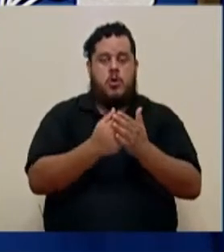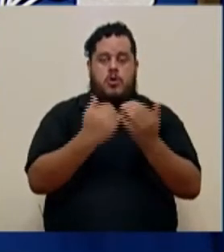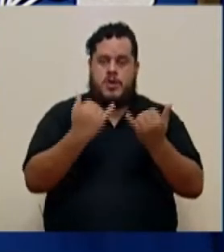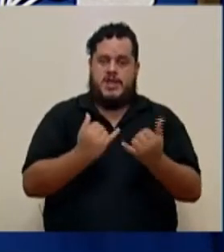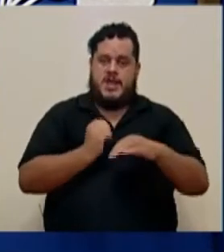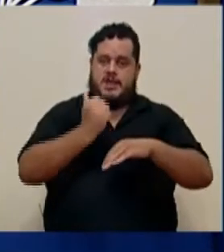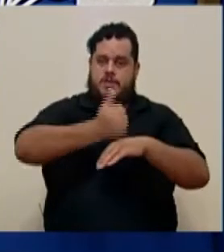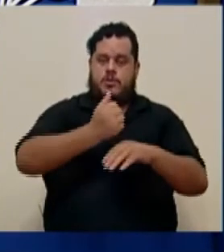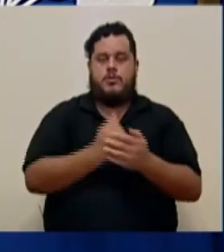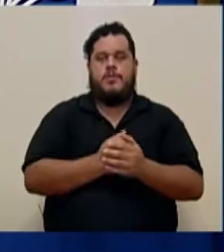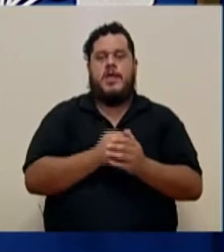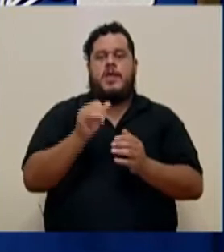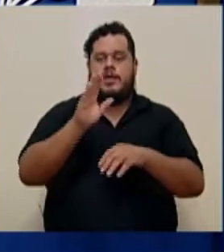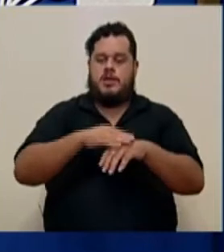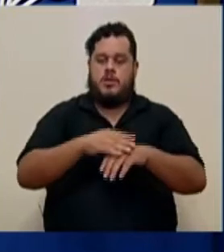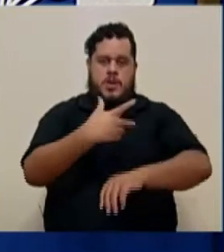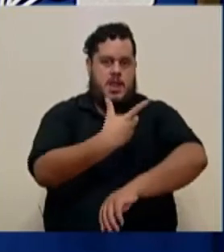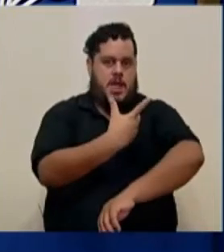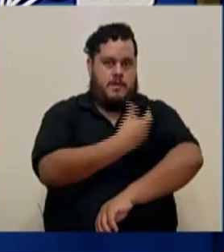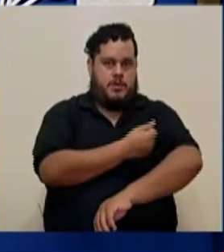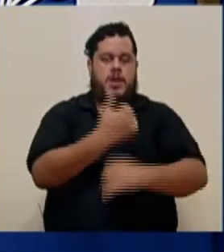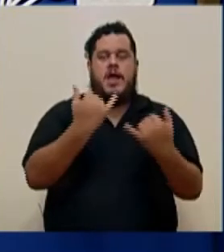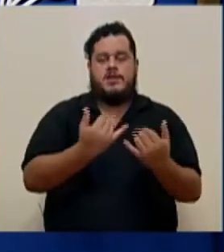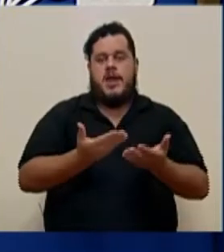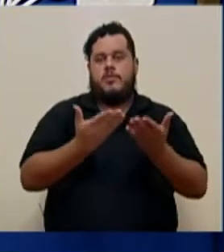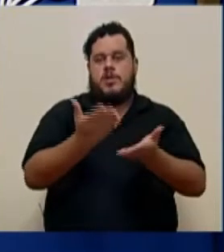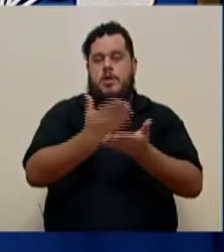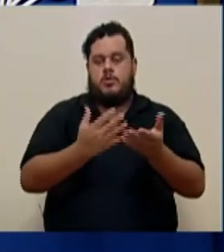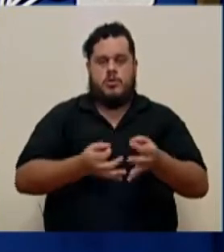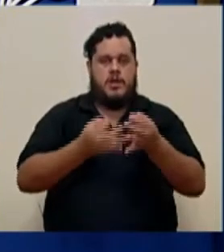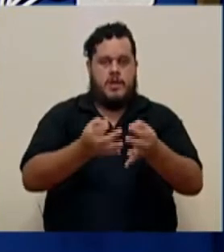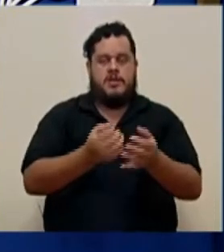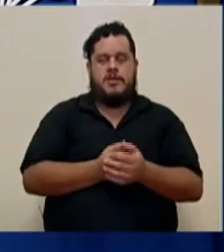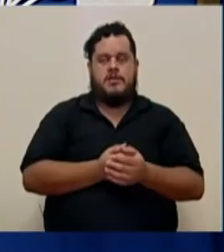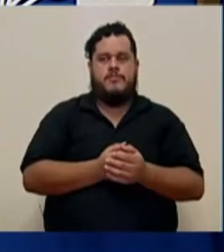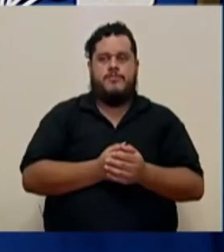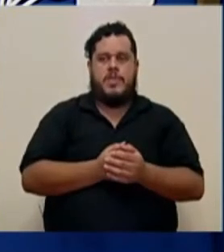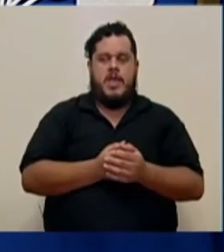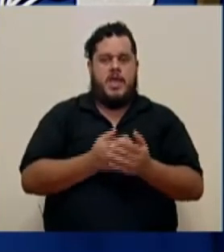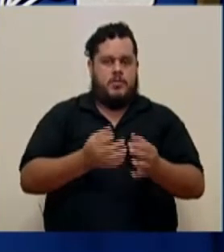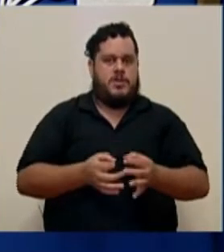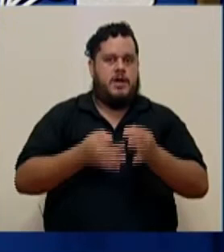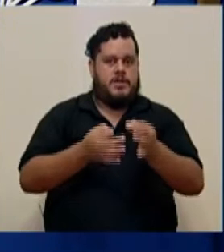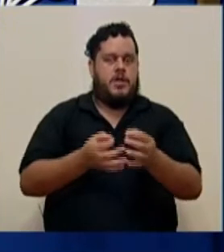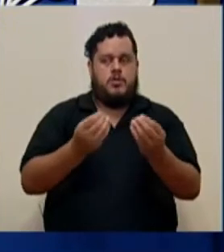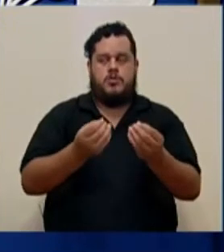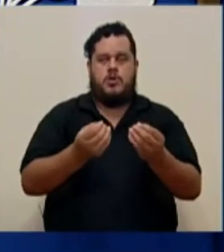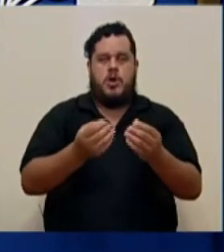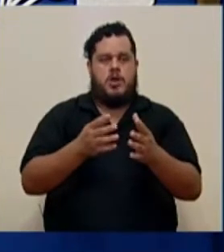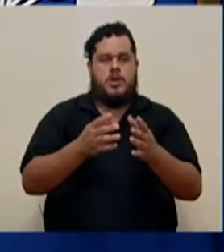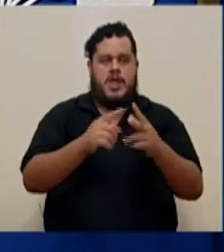ya. Y con respecto a la vacuna, ya hemos dado algunos avances, hemos ido avanzando tanto en lo que es el